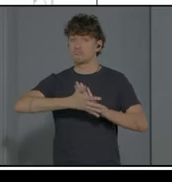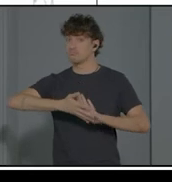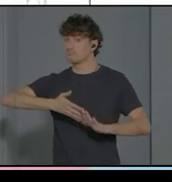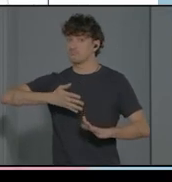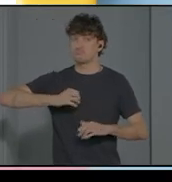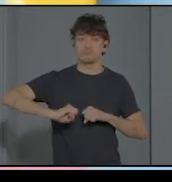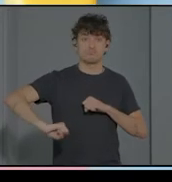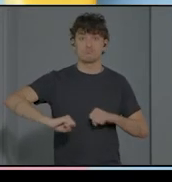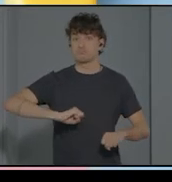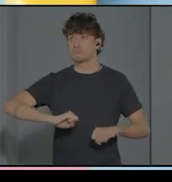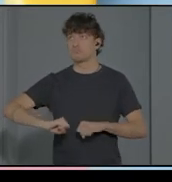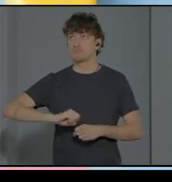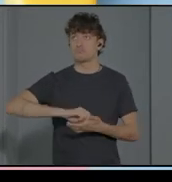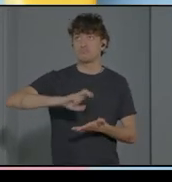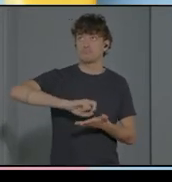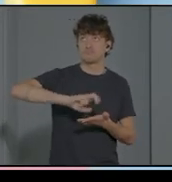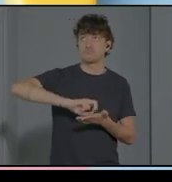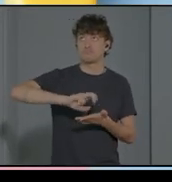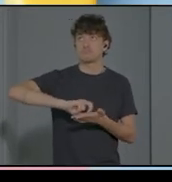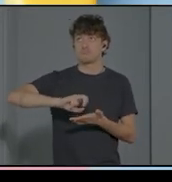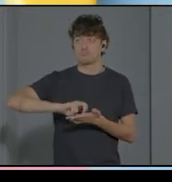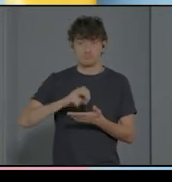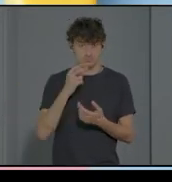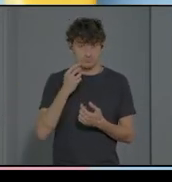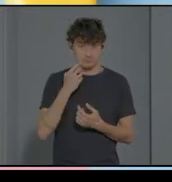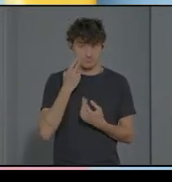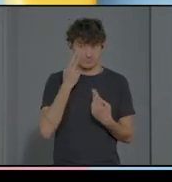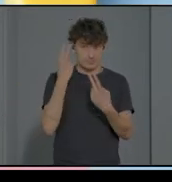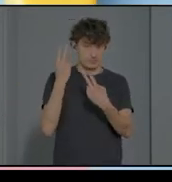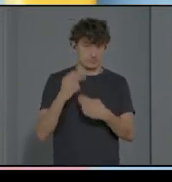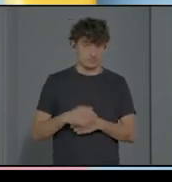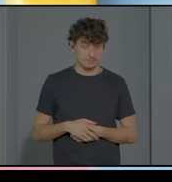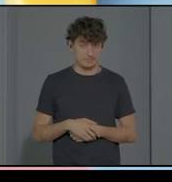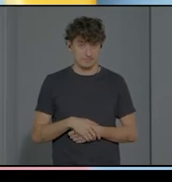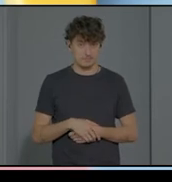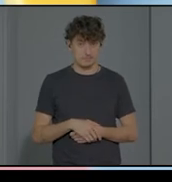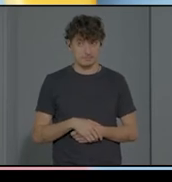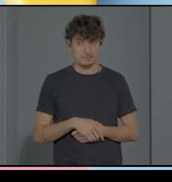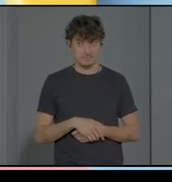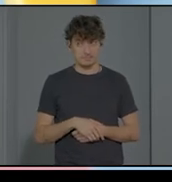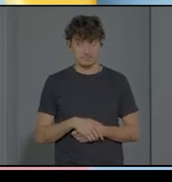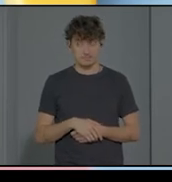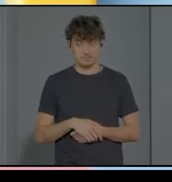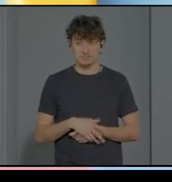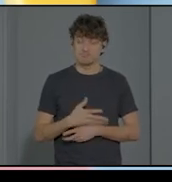L'IBI è molto limitato, quindi il bambino è molto calmo. El niño está más tranquilo porque